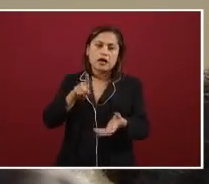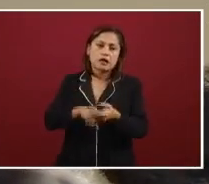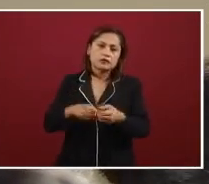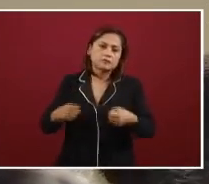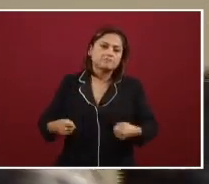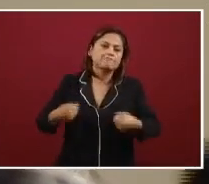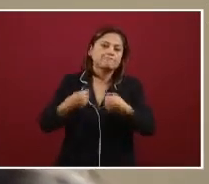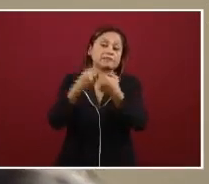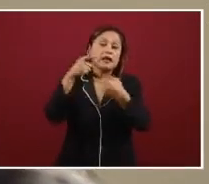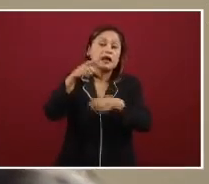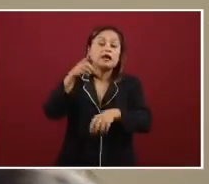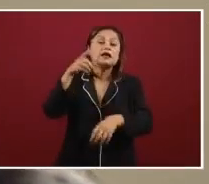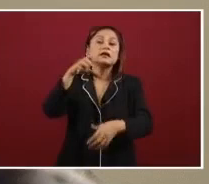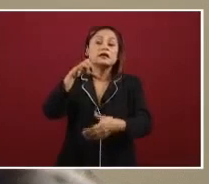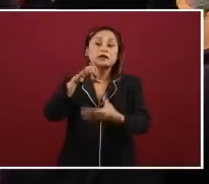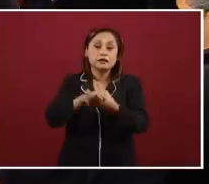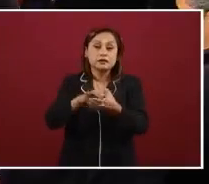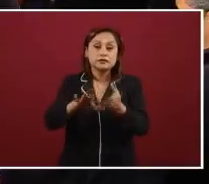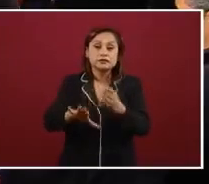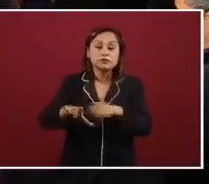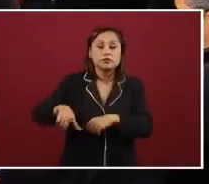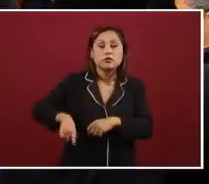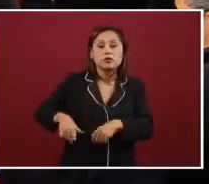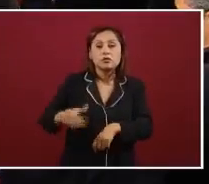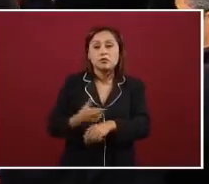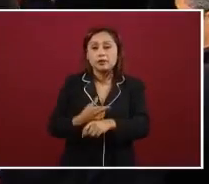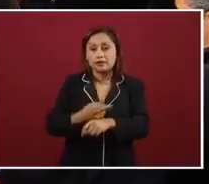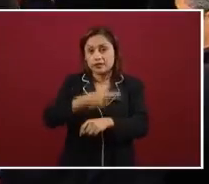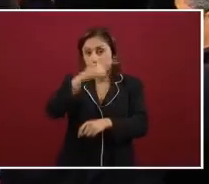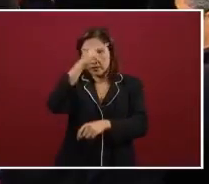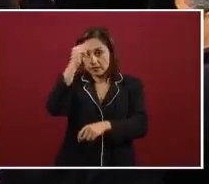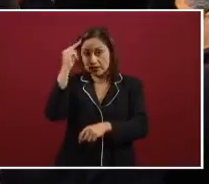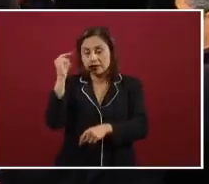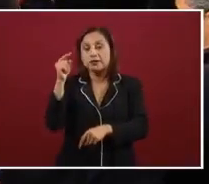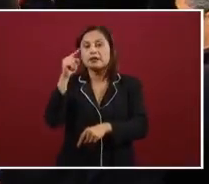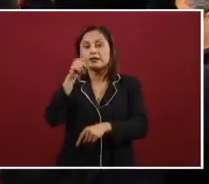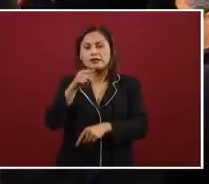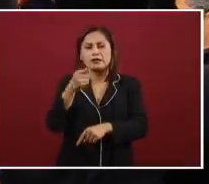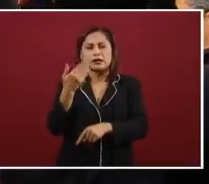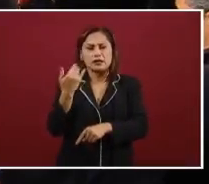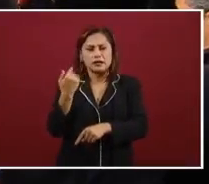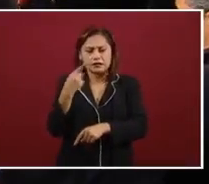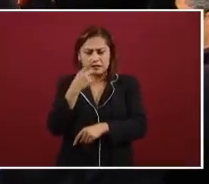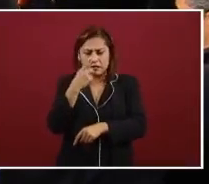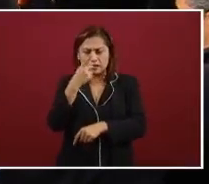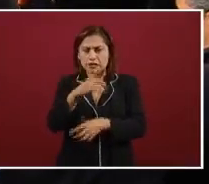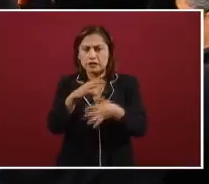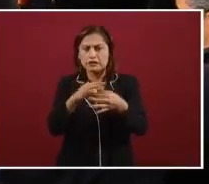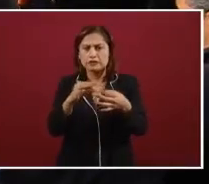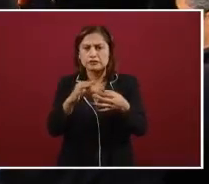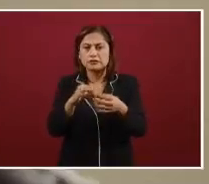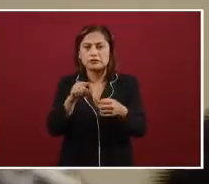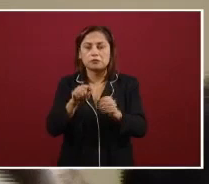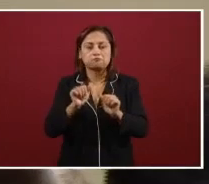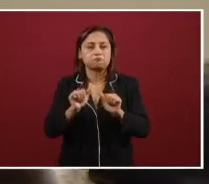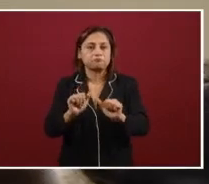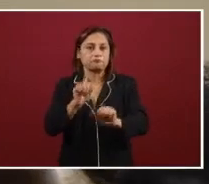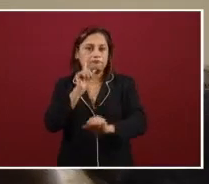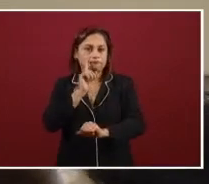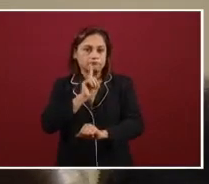del gobernador de Nayarit, quien, de acuerdo con el último informe, salió ilesa? Y por otra parte,